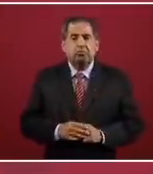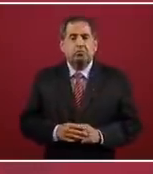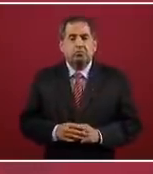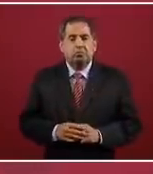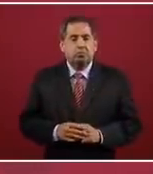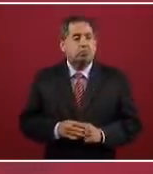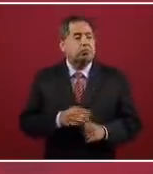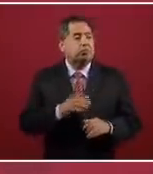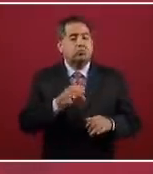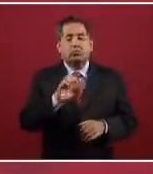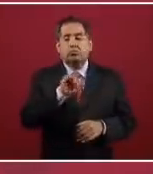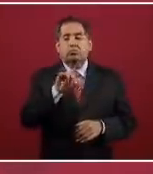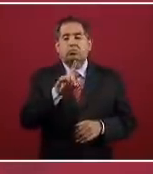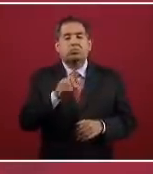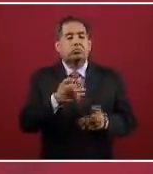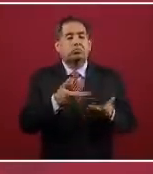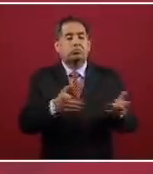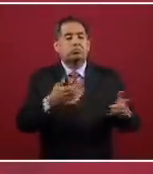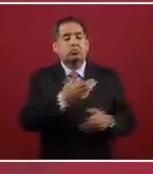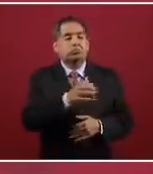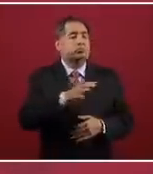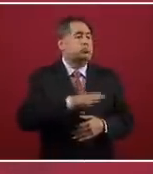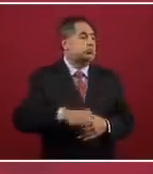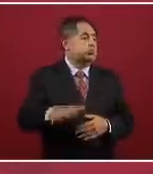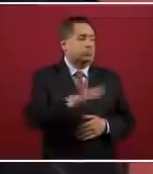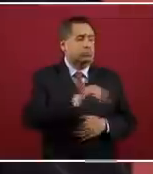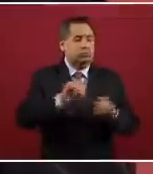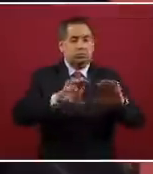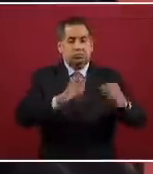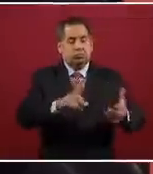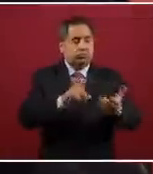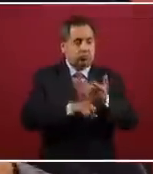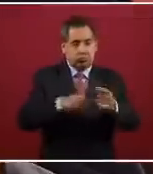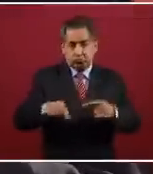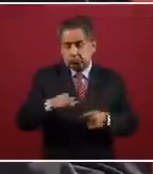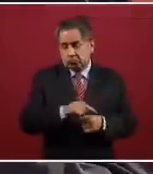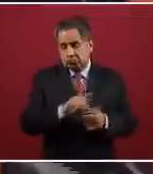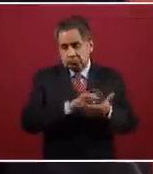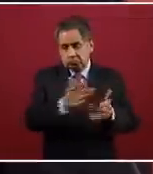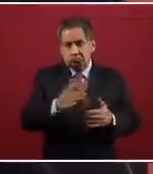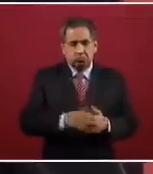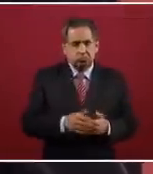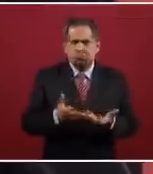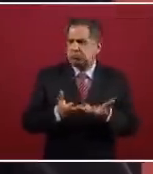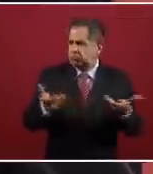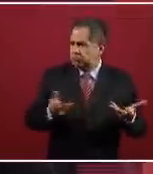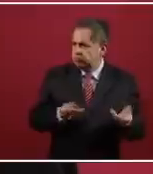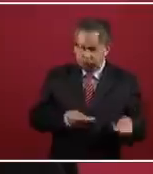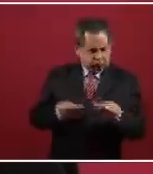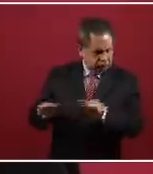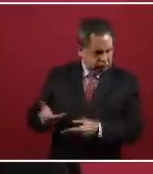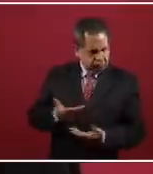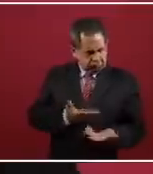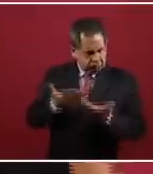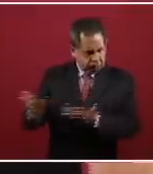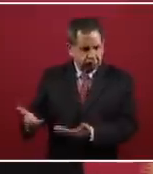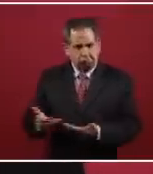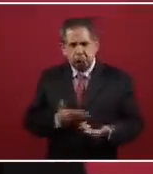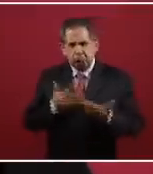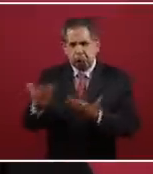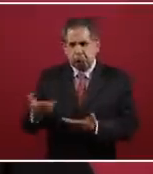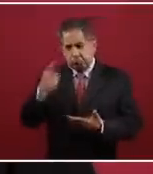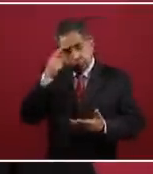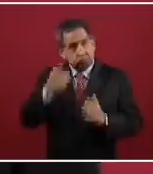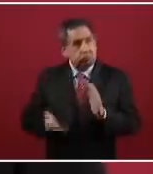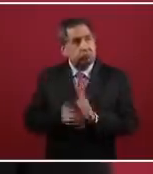los ejidos, a las comunidades, porque están entregando terrenos para la